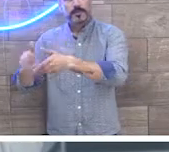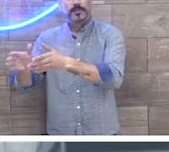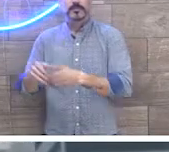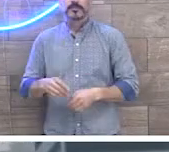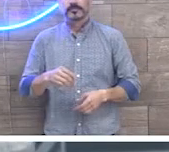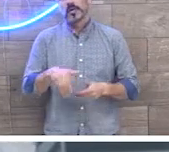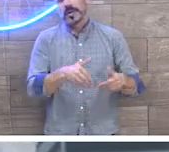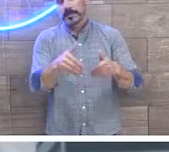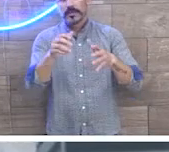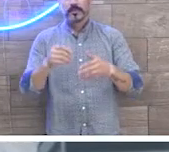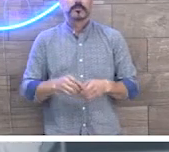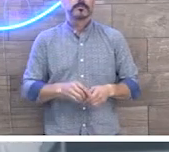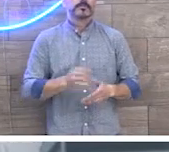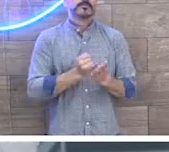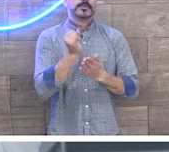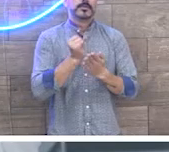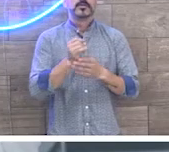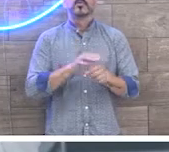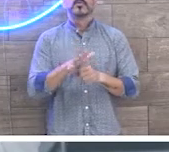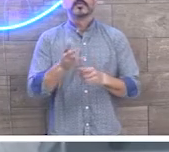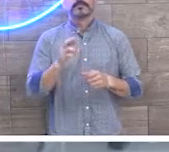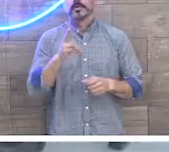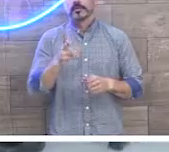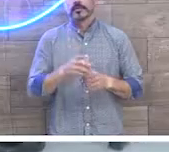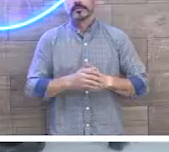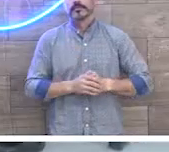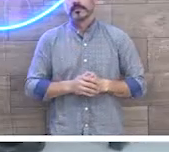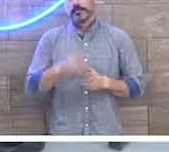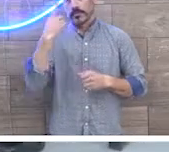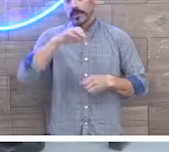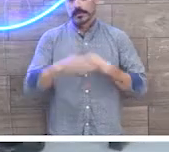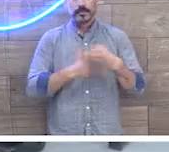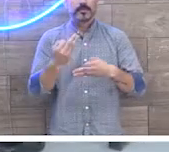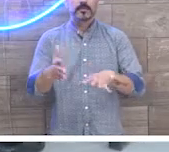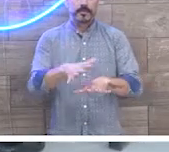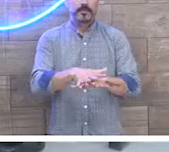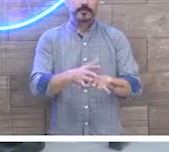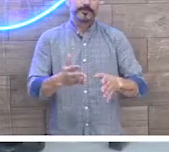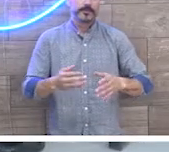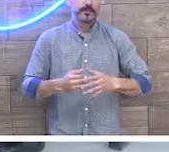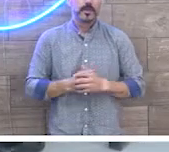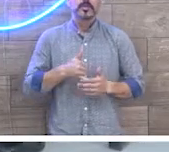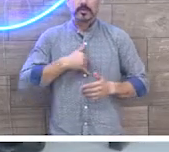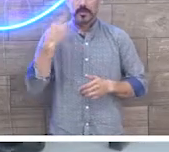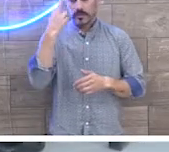realmente todos nos incluyamos. Por último, uh-huh, yo recuerdo que platicaba con una amiga y